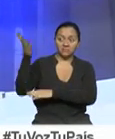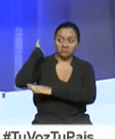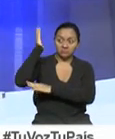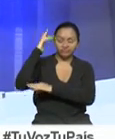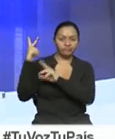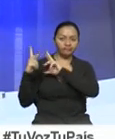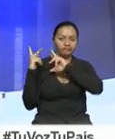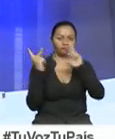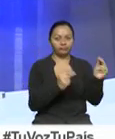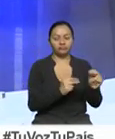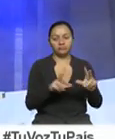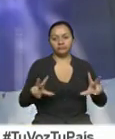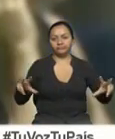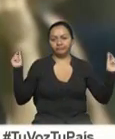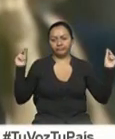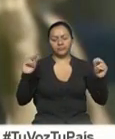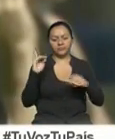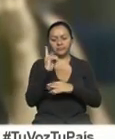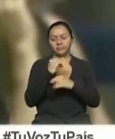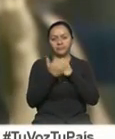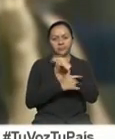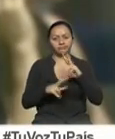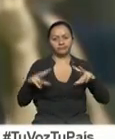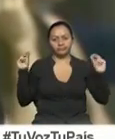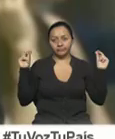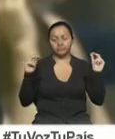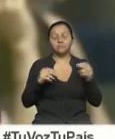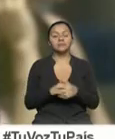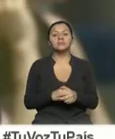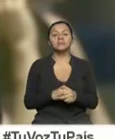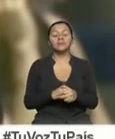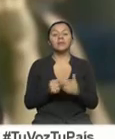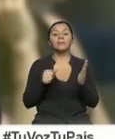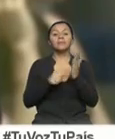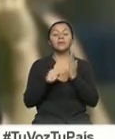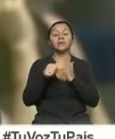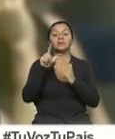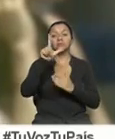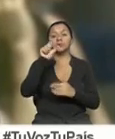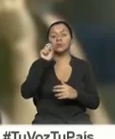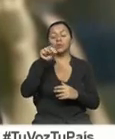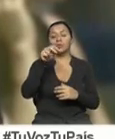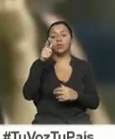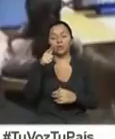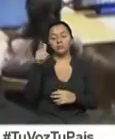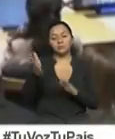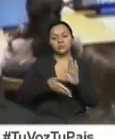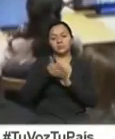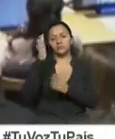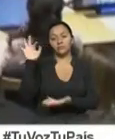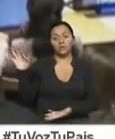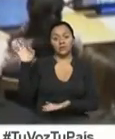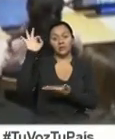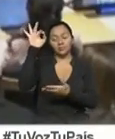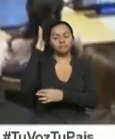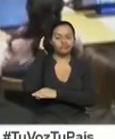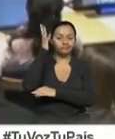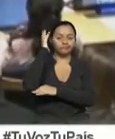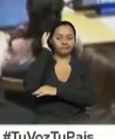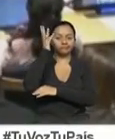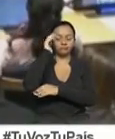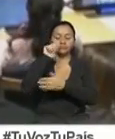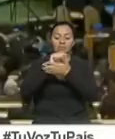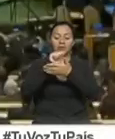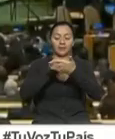palabra Michel Temer. Durante esta semana, el canciller Guillaume Long, en representación de Ecuador, efectuará varias